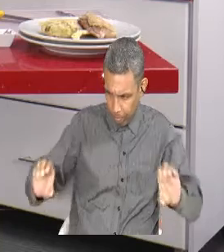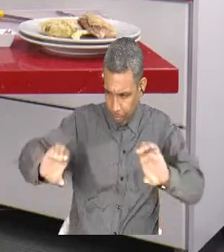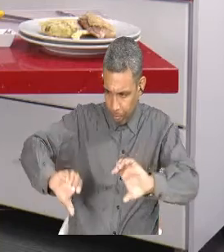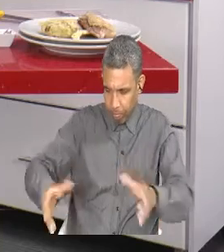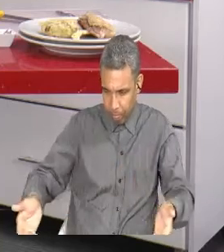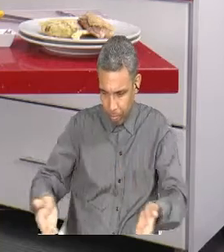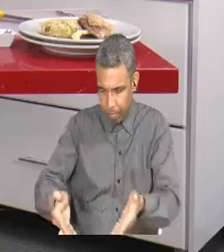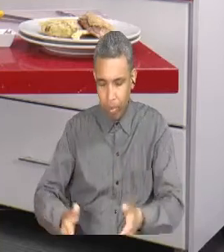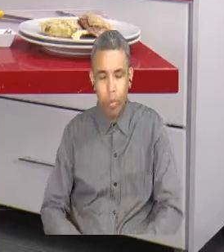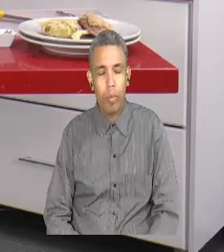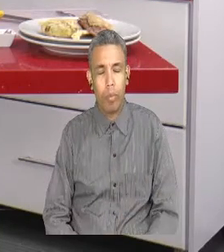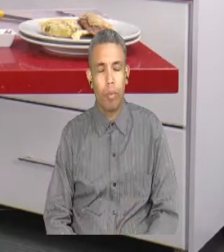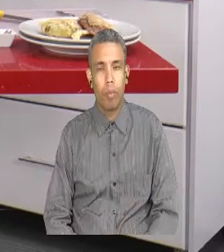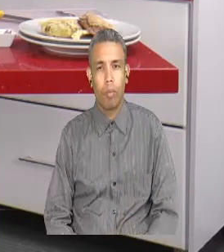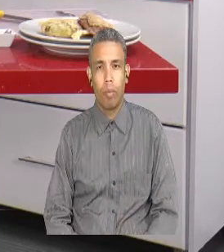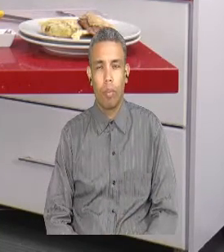combinar